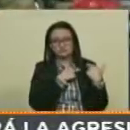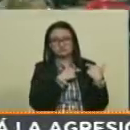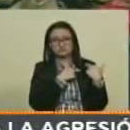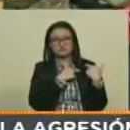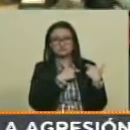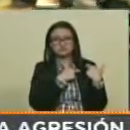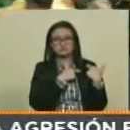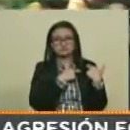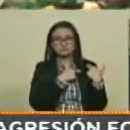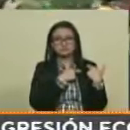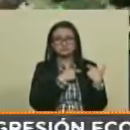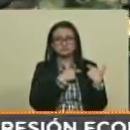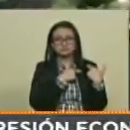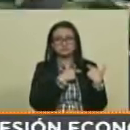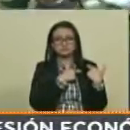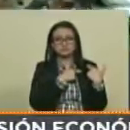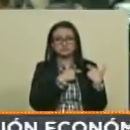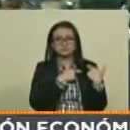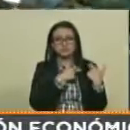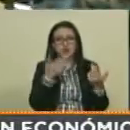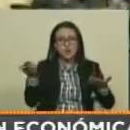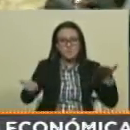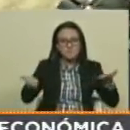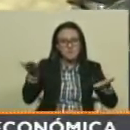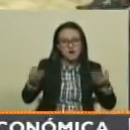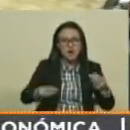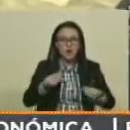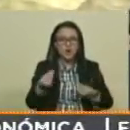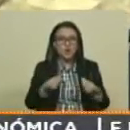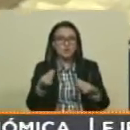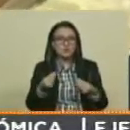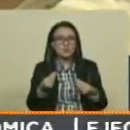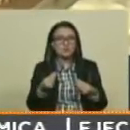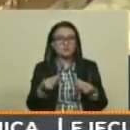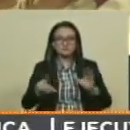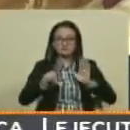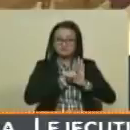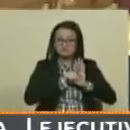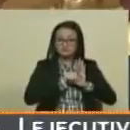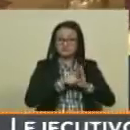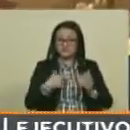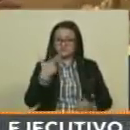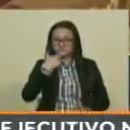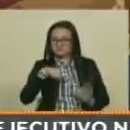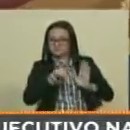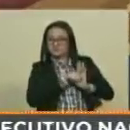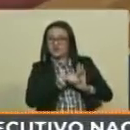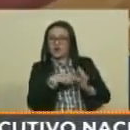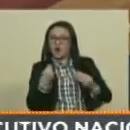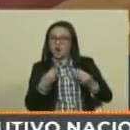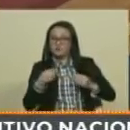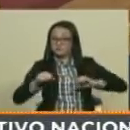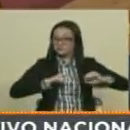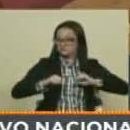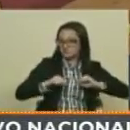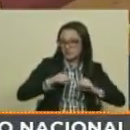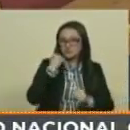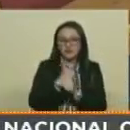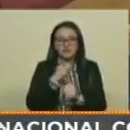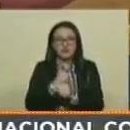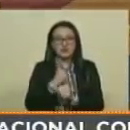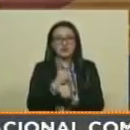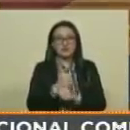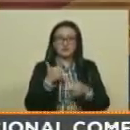Vámonos a la estadística, vamos a las comparaciones. La legitimidad se logra con el trabajo. La legitimidad se